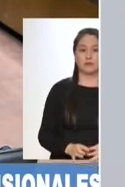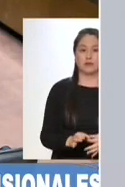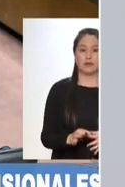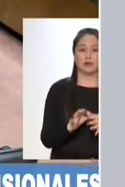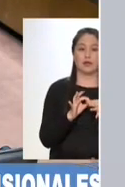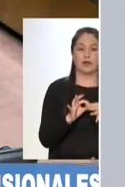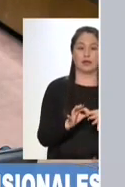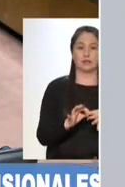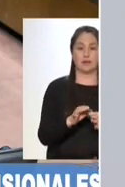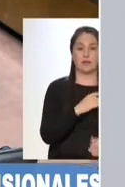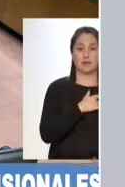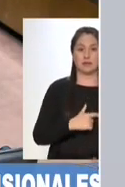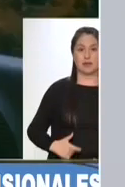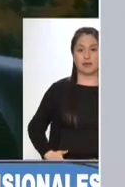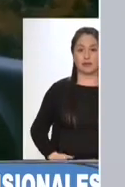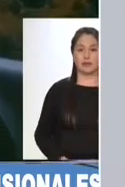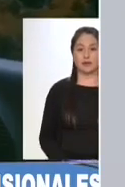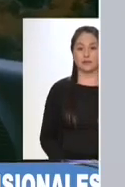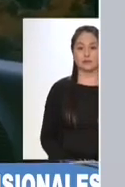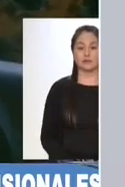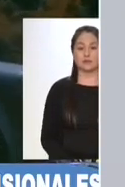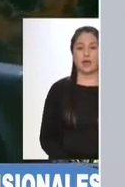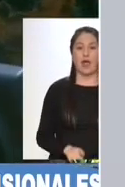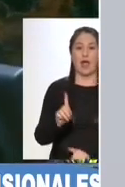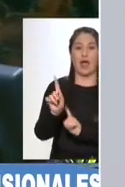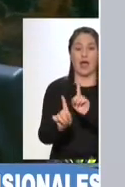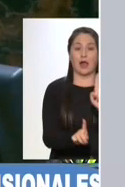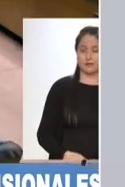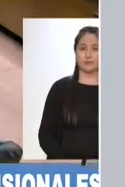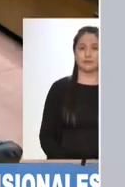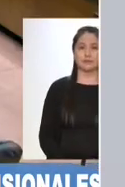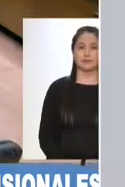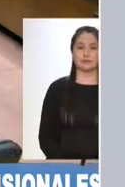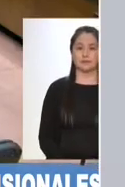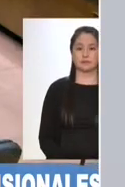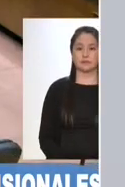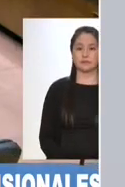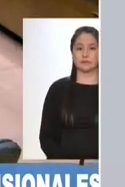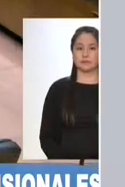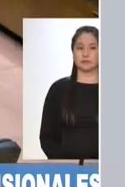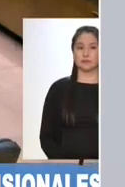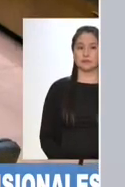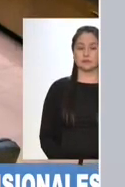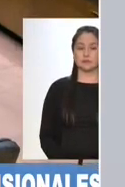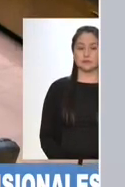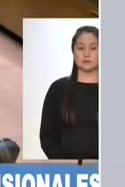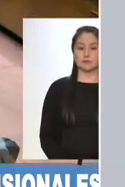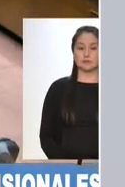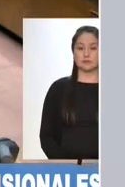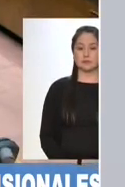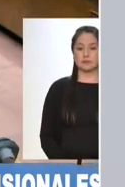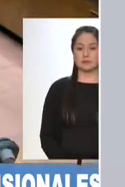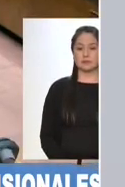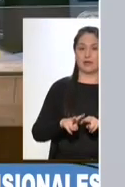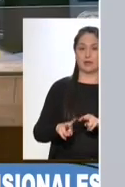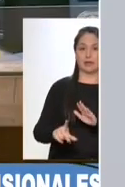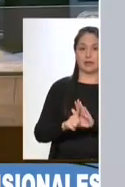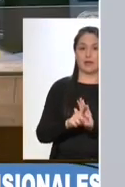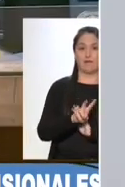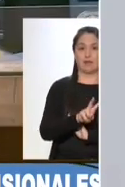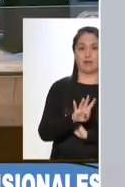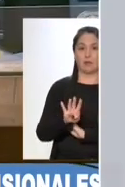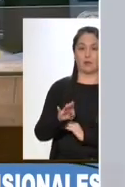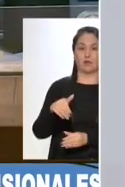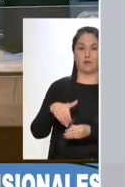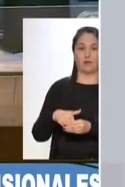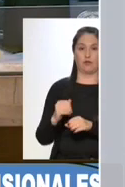mil millones de dólares que además se ha ido recuperando, se ha ido recuperando frente a la disminución a partir de los retiros.